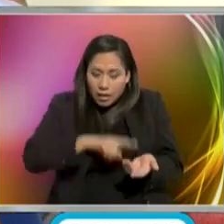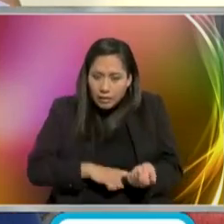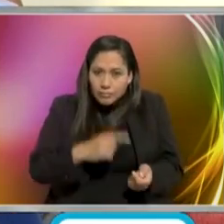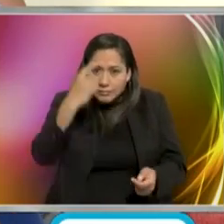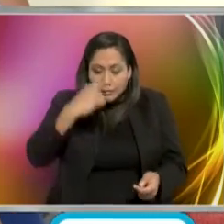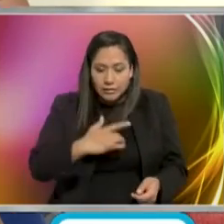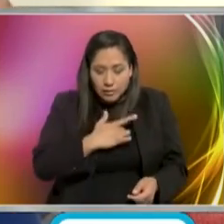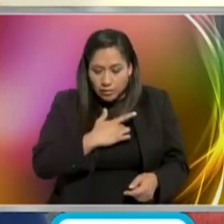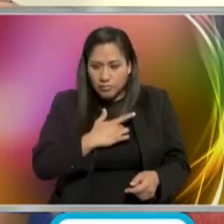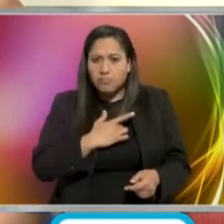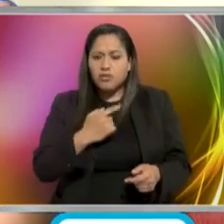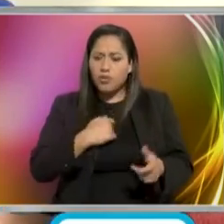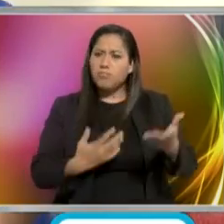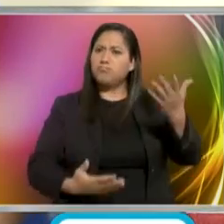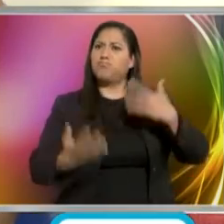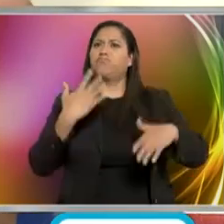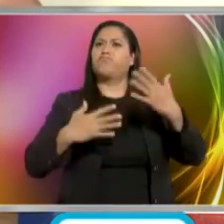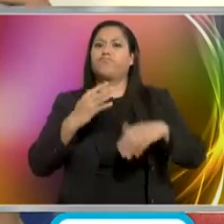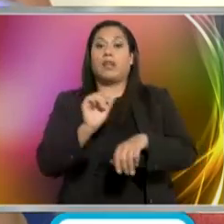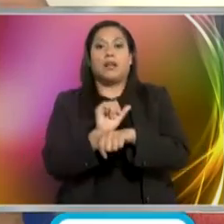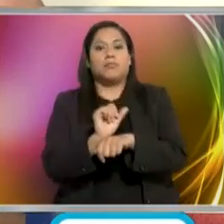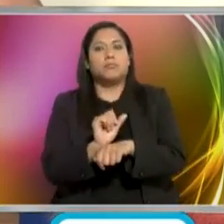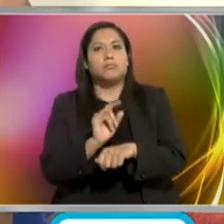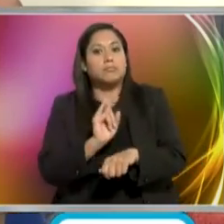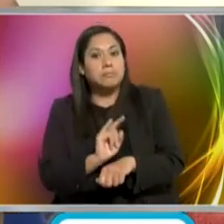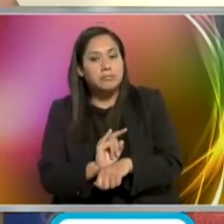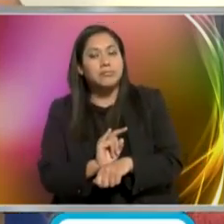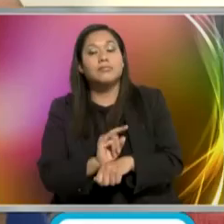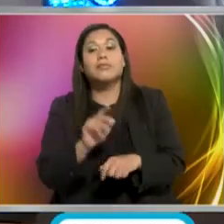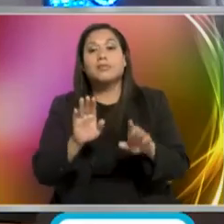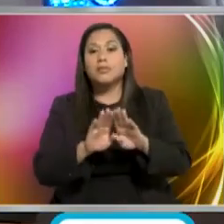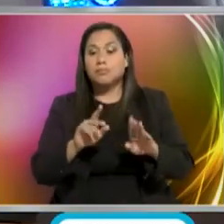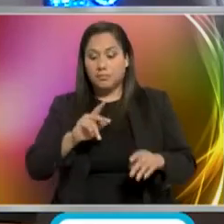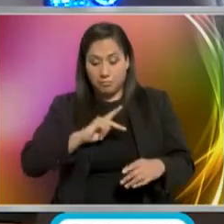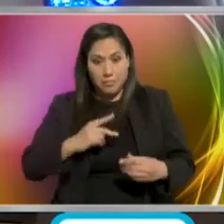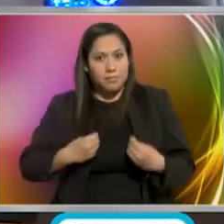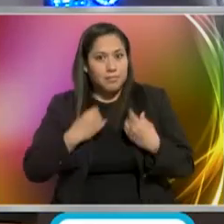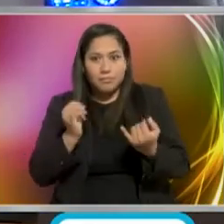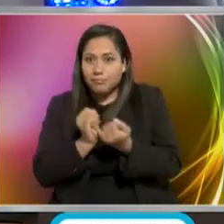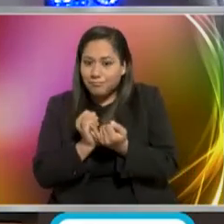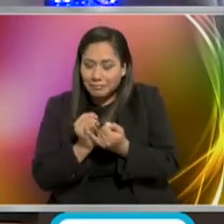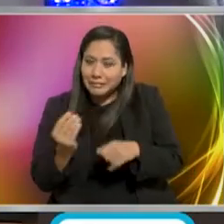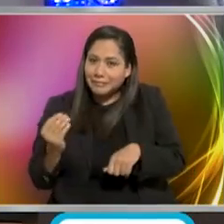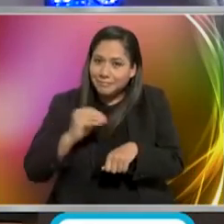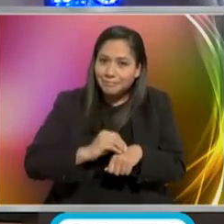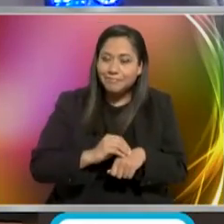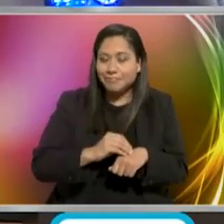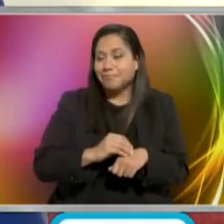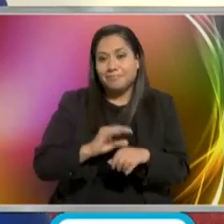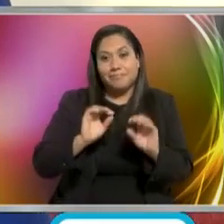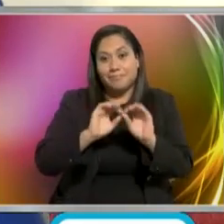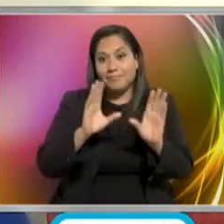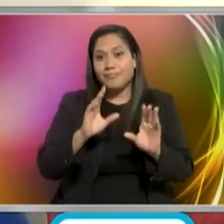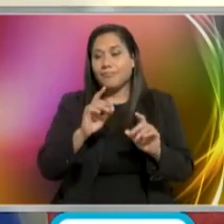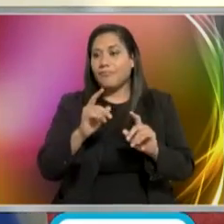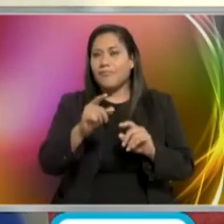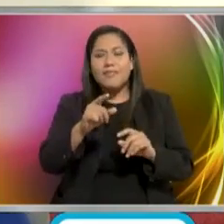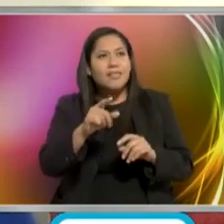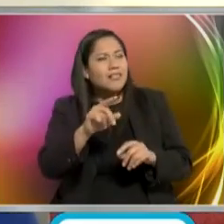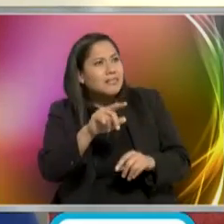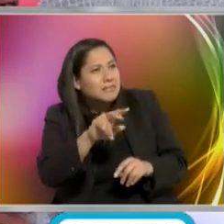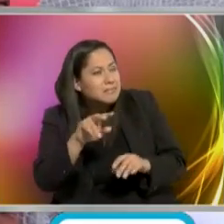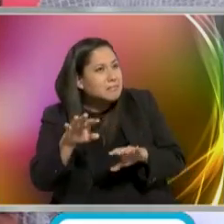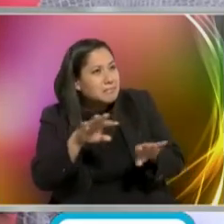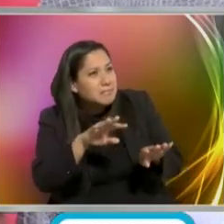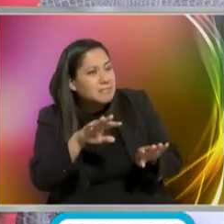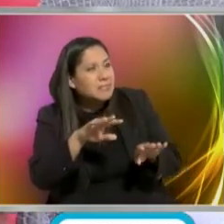y darle vida a través también de algunas de tus experiencias, ¿no? Que definitivamente pues ni se acercan a lo que sucedió